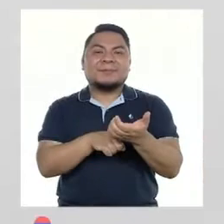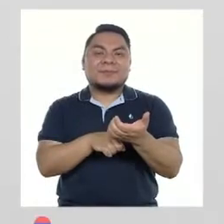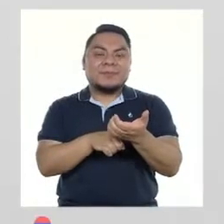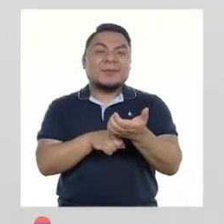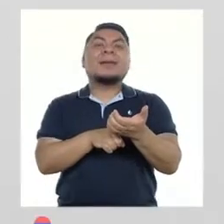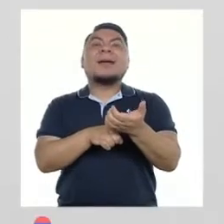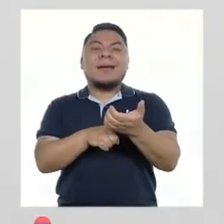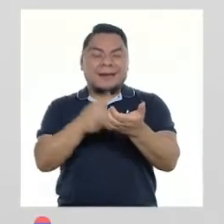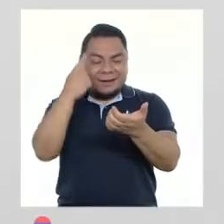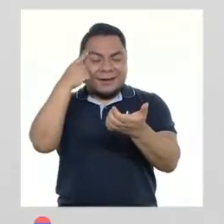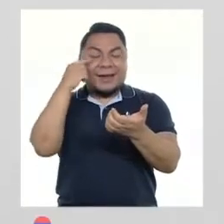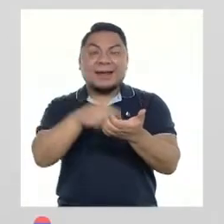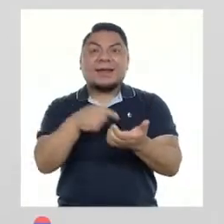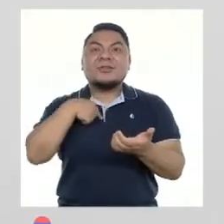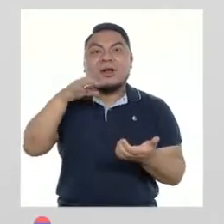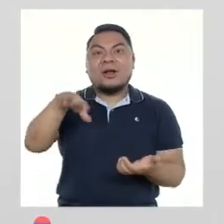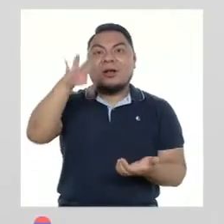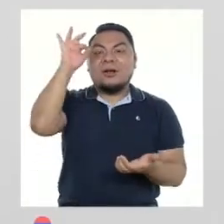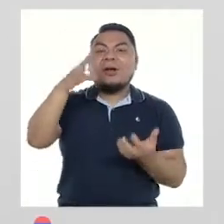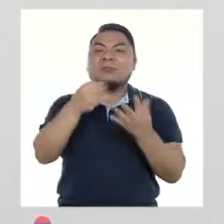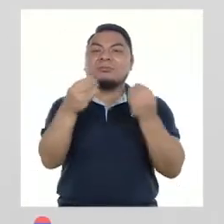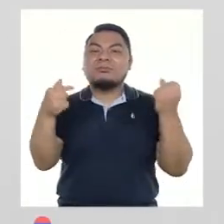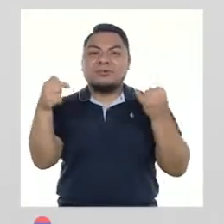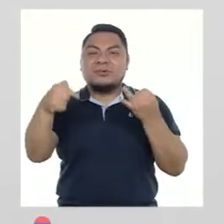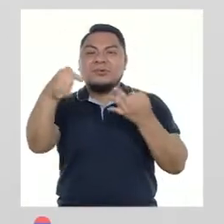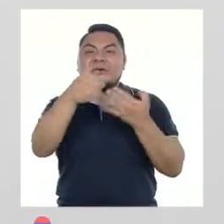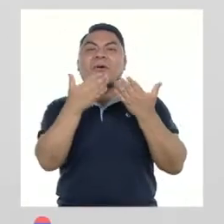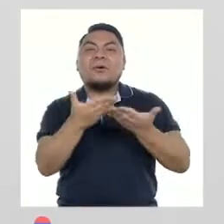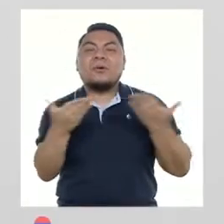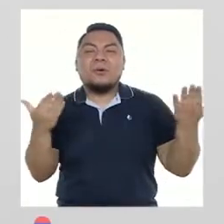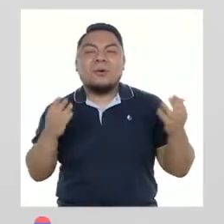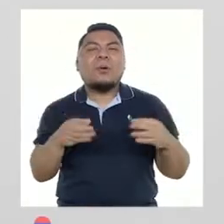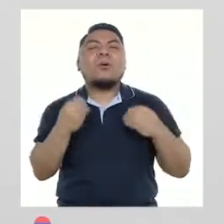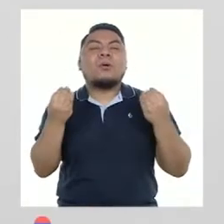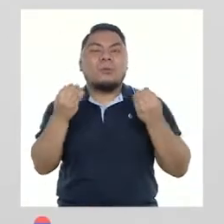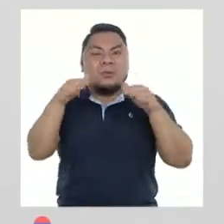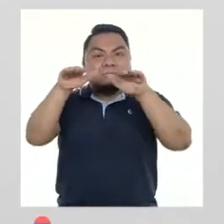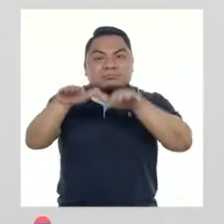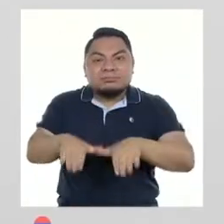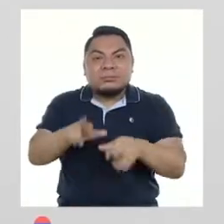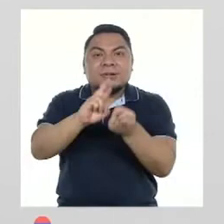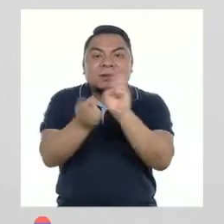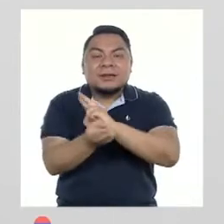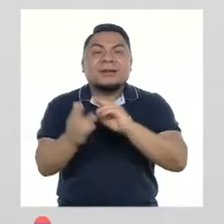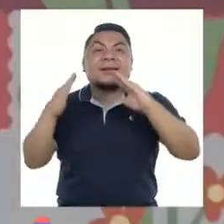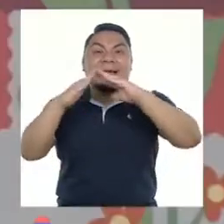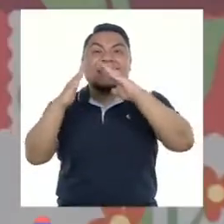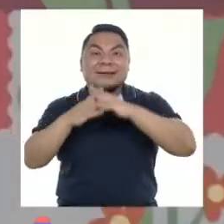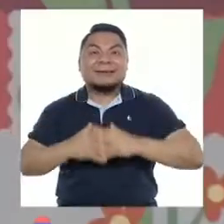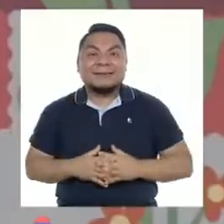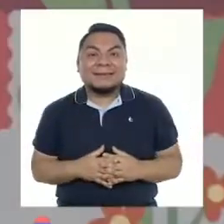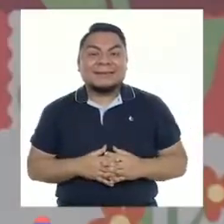¡Ajá! He encontrado varias cosas para saber cómo reducir los residuos en casa.